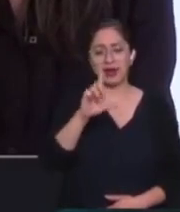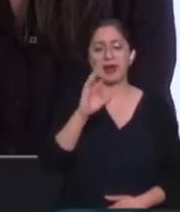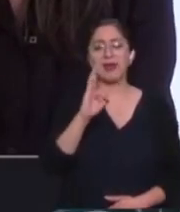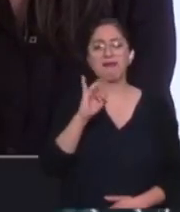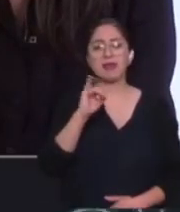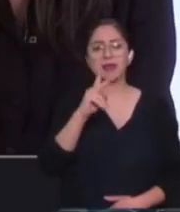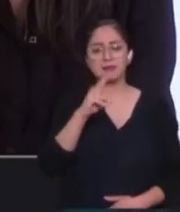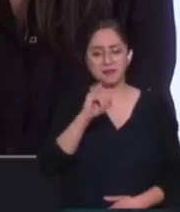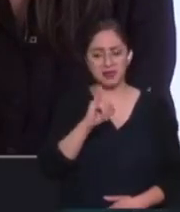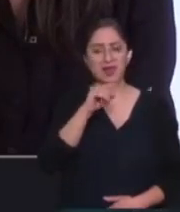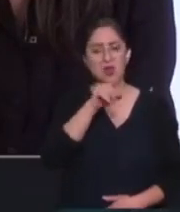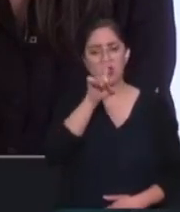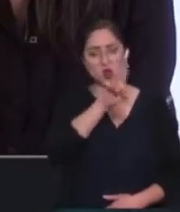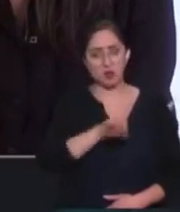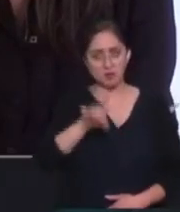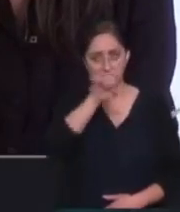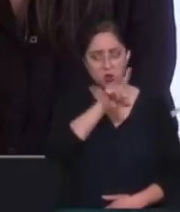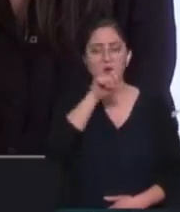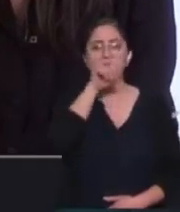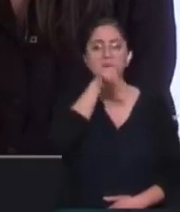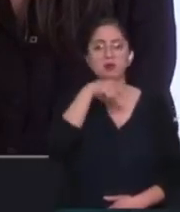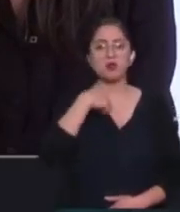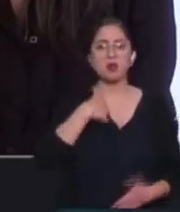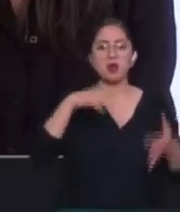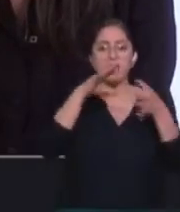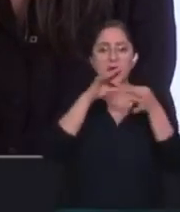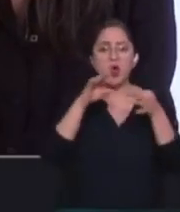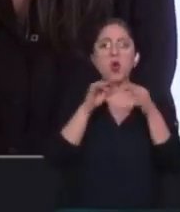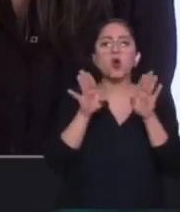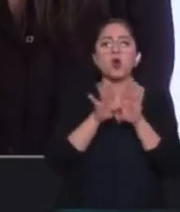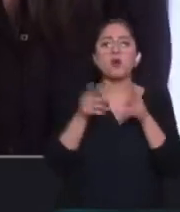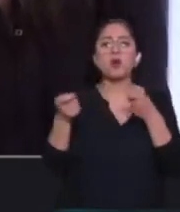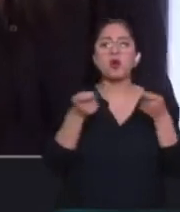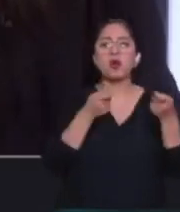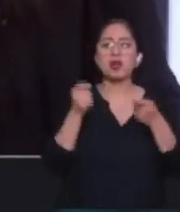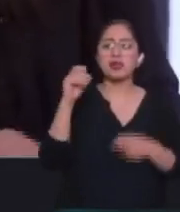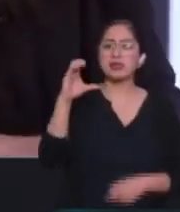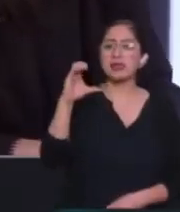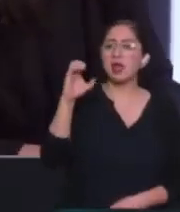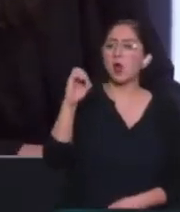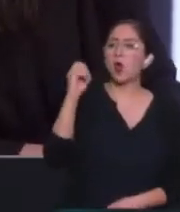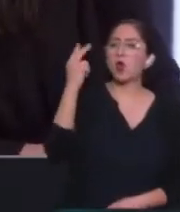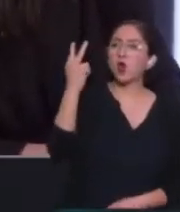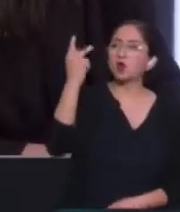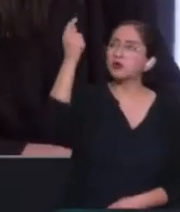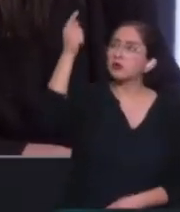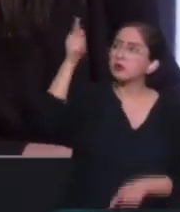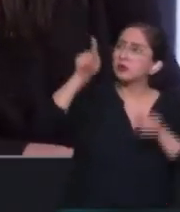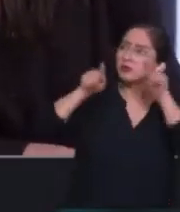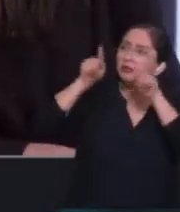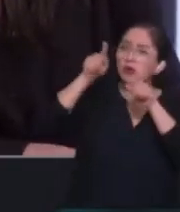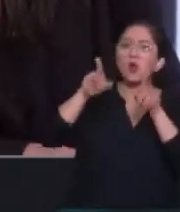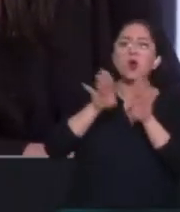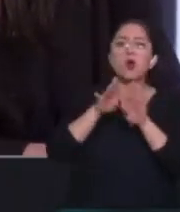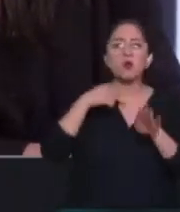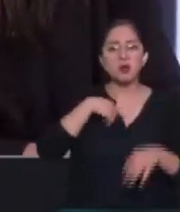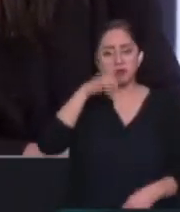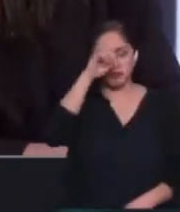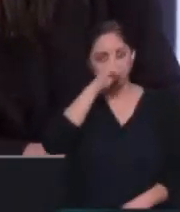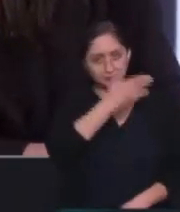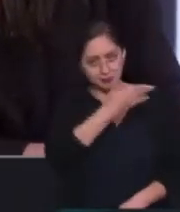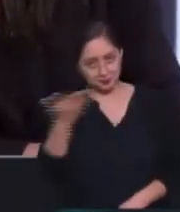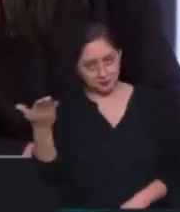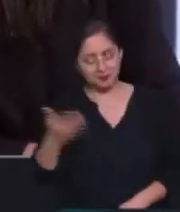de el uso adecuado del monitor de CO2, por si gustan verlo. Sin Magnífico. duda, ahí lo vamos a estar viendo. Doctor Frisby, pues qué